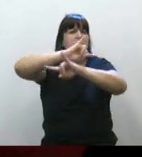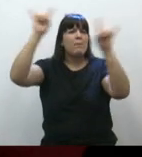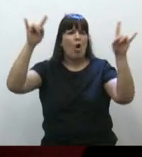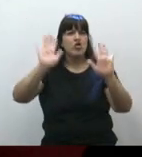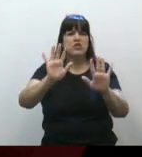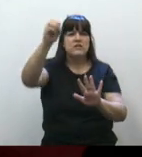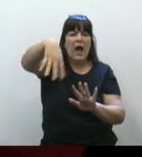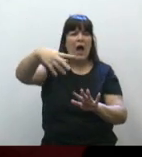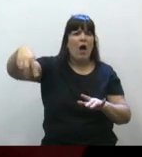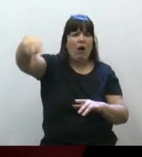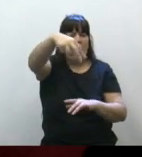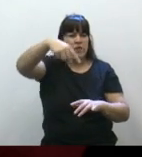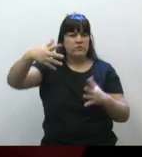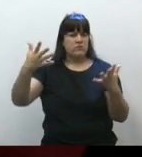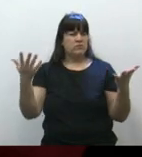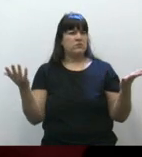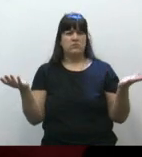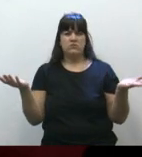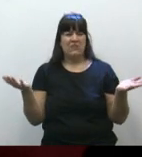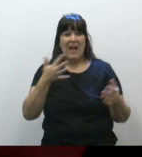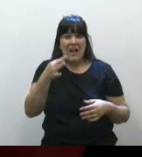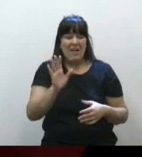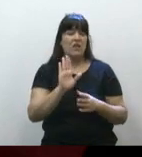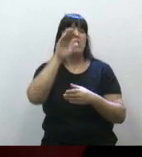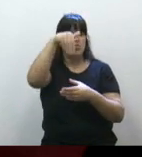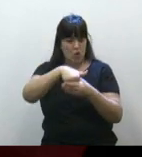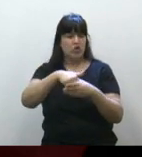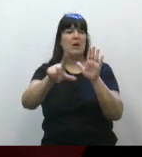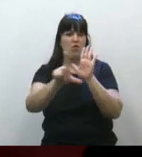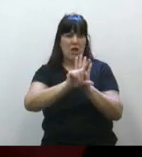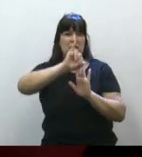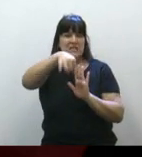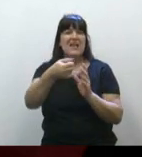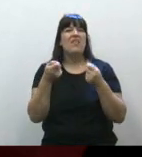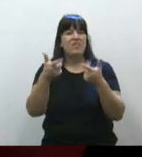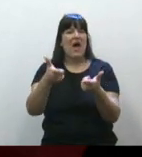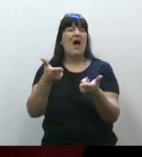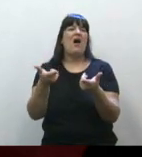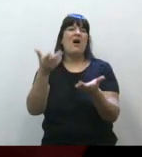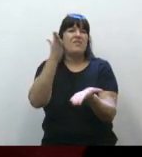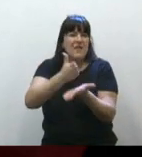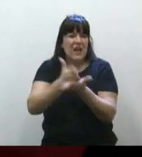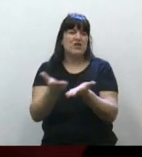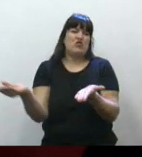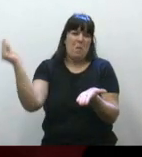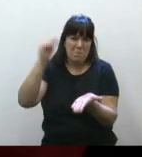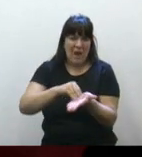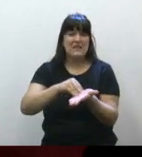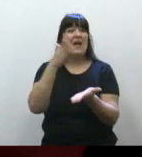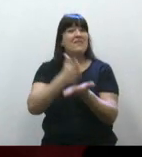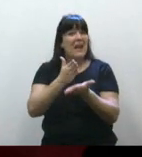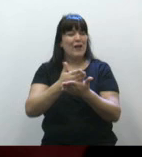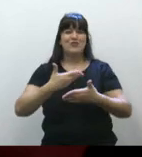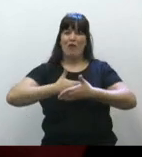la verdad votamos la ley ampliamos derechos el derecho a la